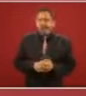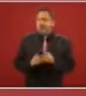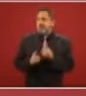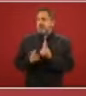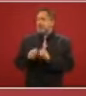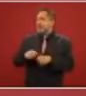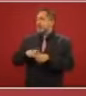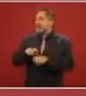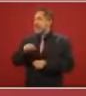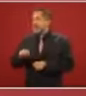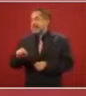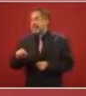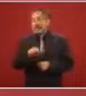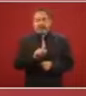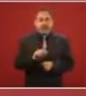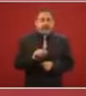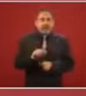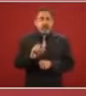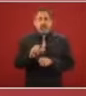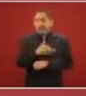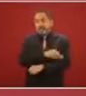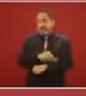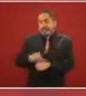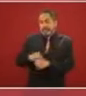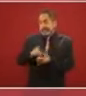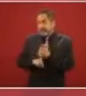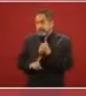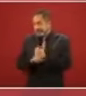sociales, problemas familiares.